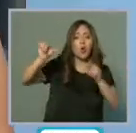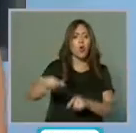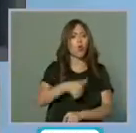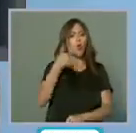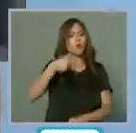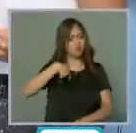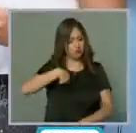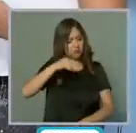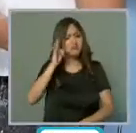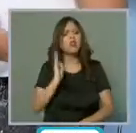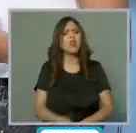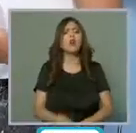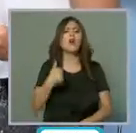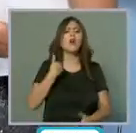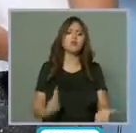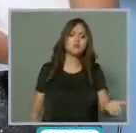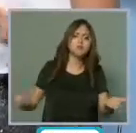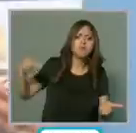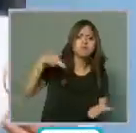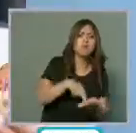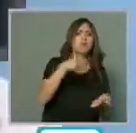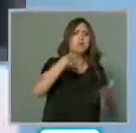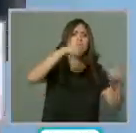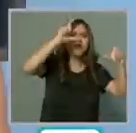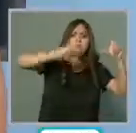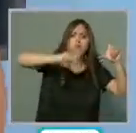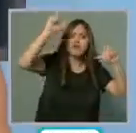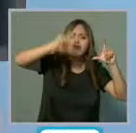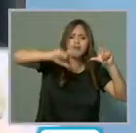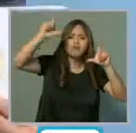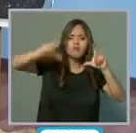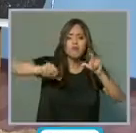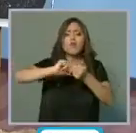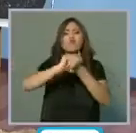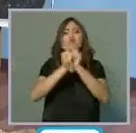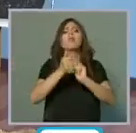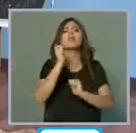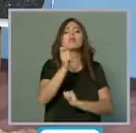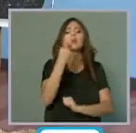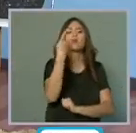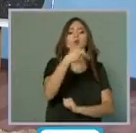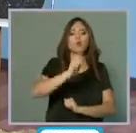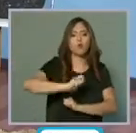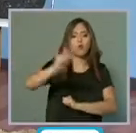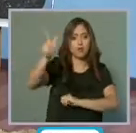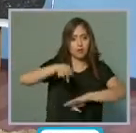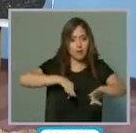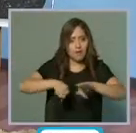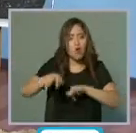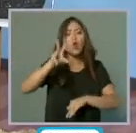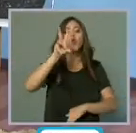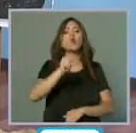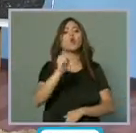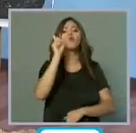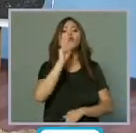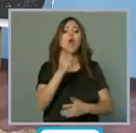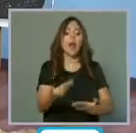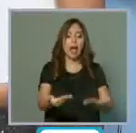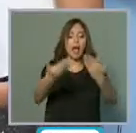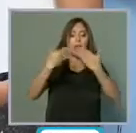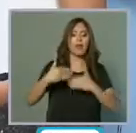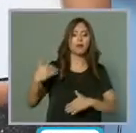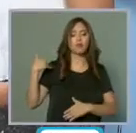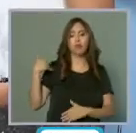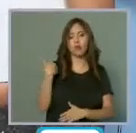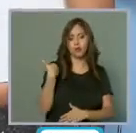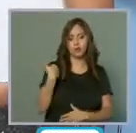están cubriendo y tomando esto, como les cuento, como una profesión y no desde el lado de la modelo. Es que lo bueno es que ya están en todas las